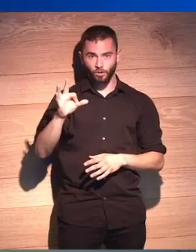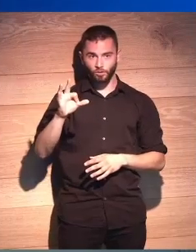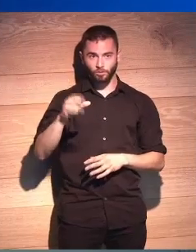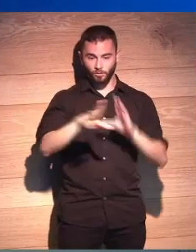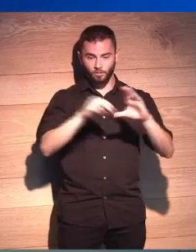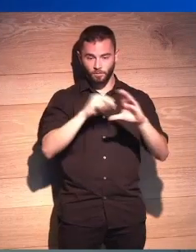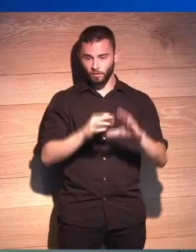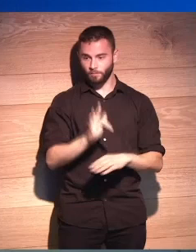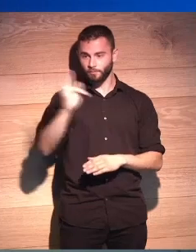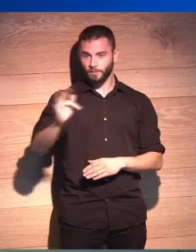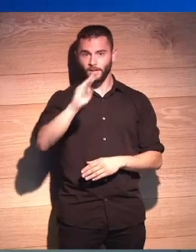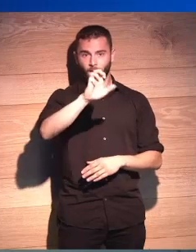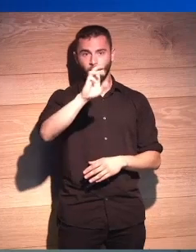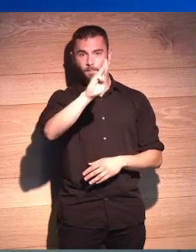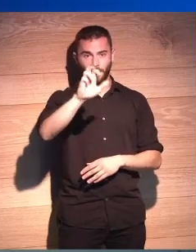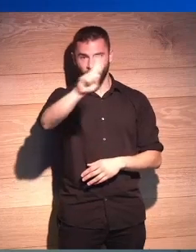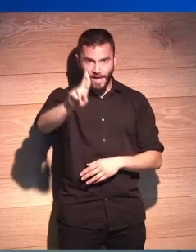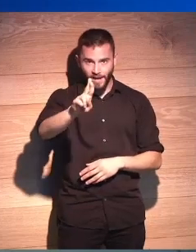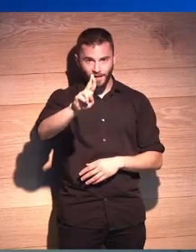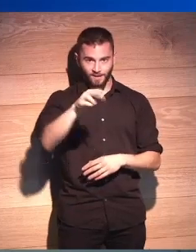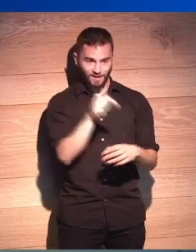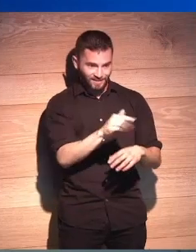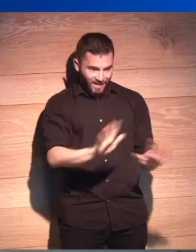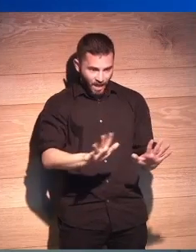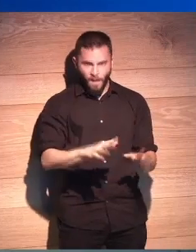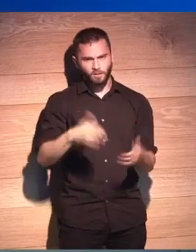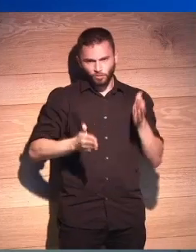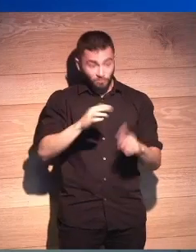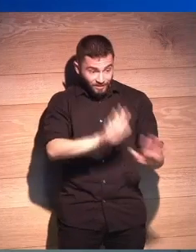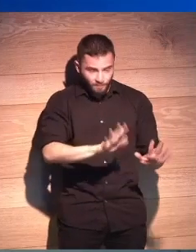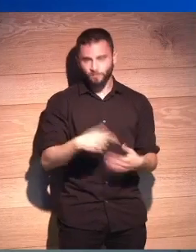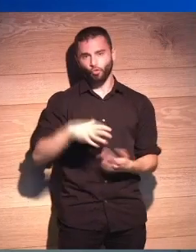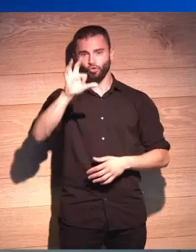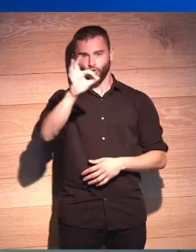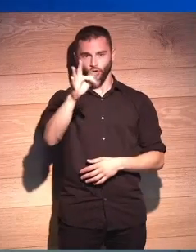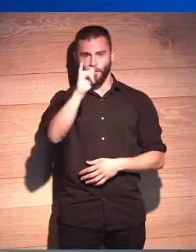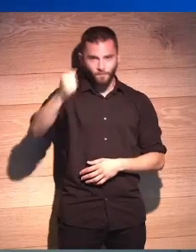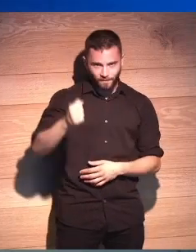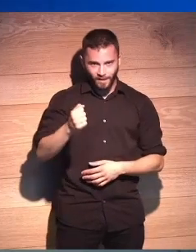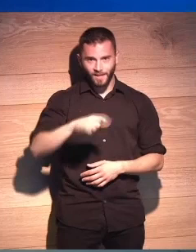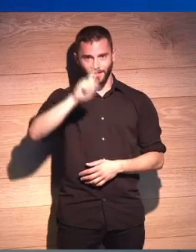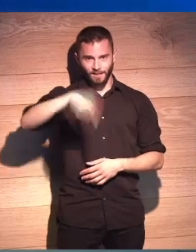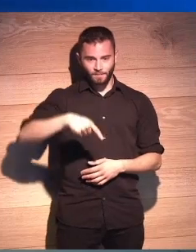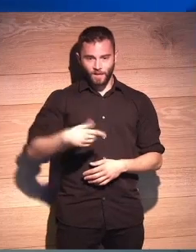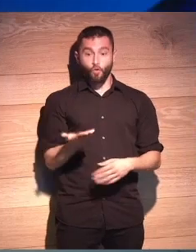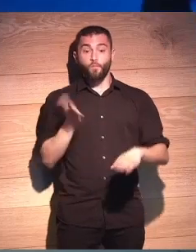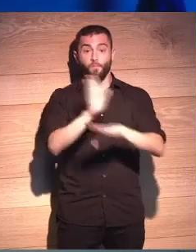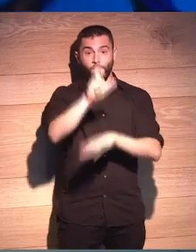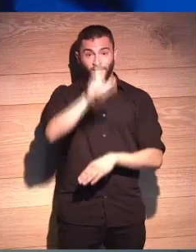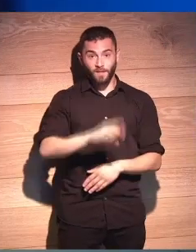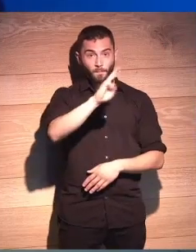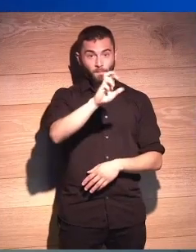solo Pepper. Además de Pepper está Sofía, y además ya hay un presentador, no como Pepper, que hoy es el